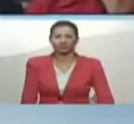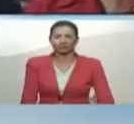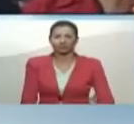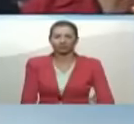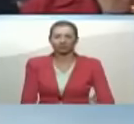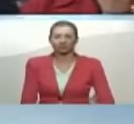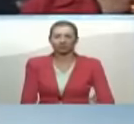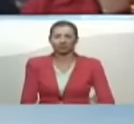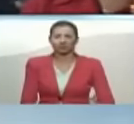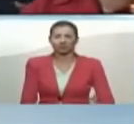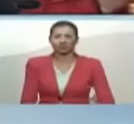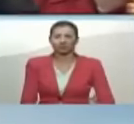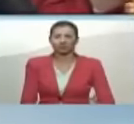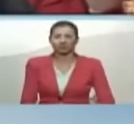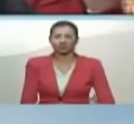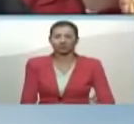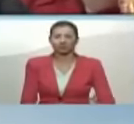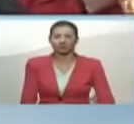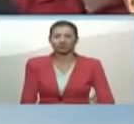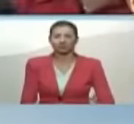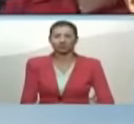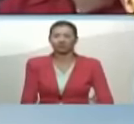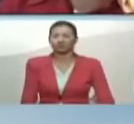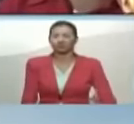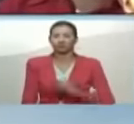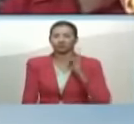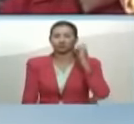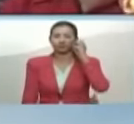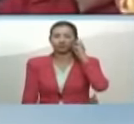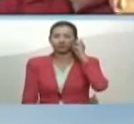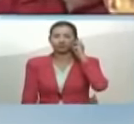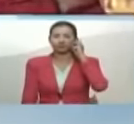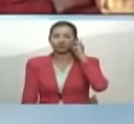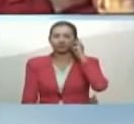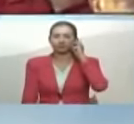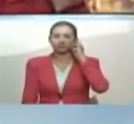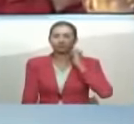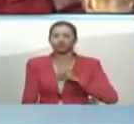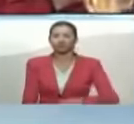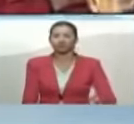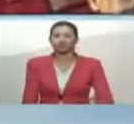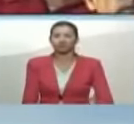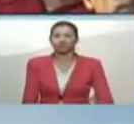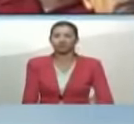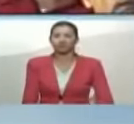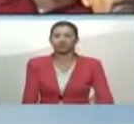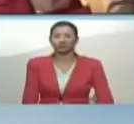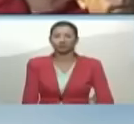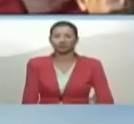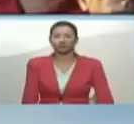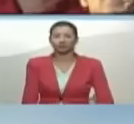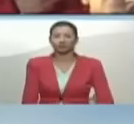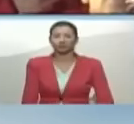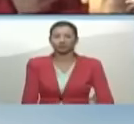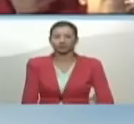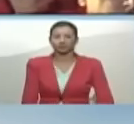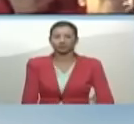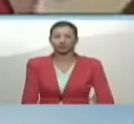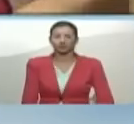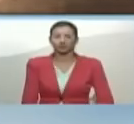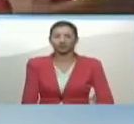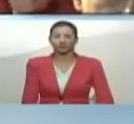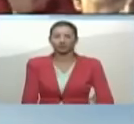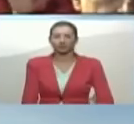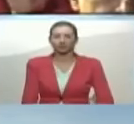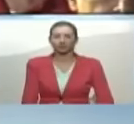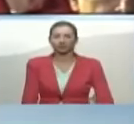12 de febrero, puntual. Y el otro, presidente, nosotros requerimos, de verdad, como consejo, lo requerimos